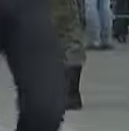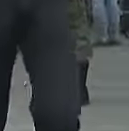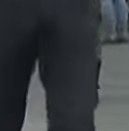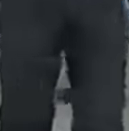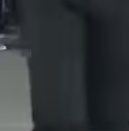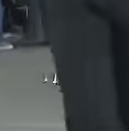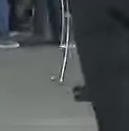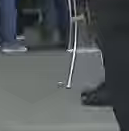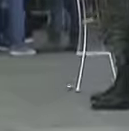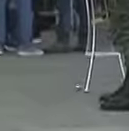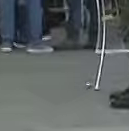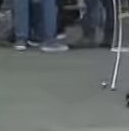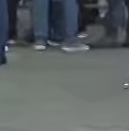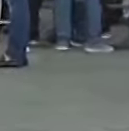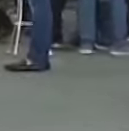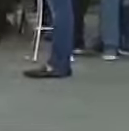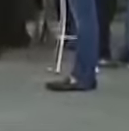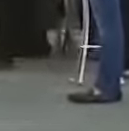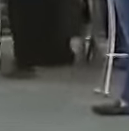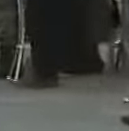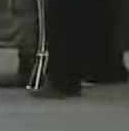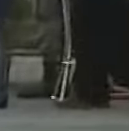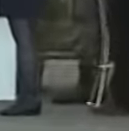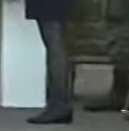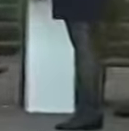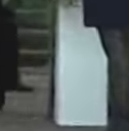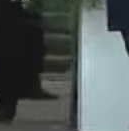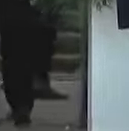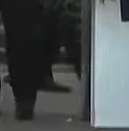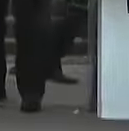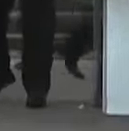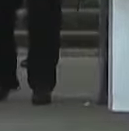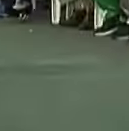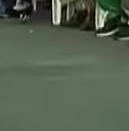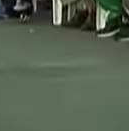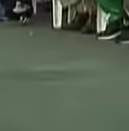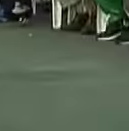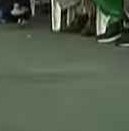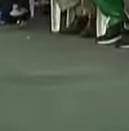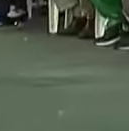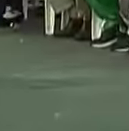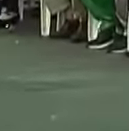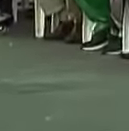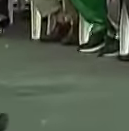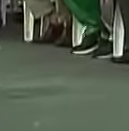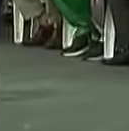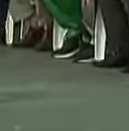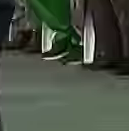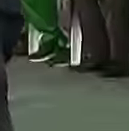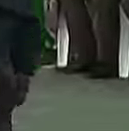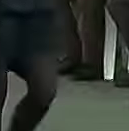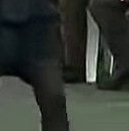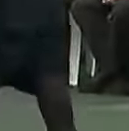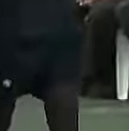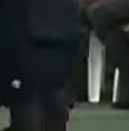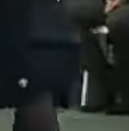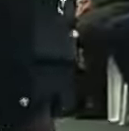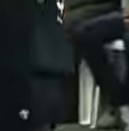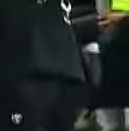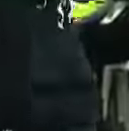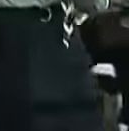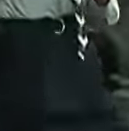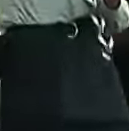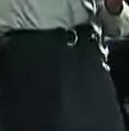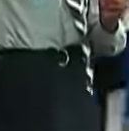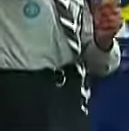el mejor deportista de cada provincia. La toma de juramento estuvo a cargo de la nadadora Samantha Arévalo. En el